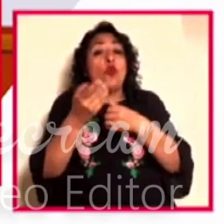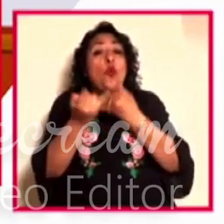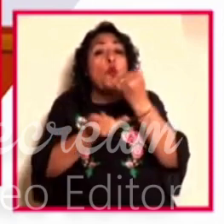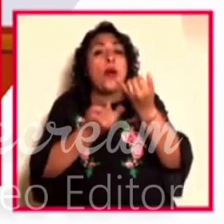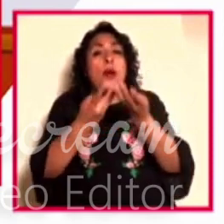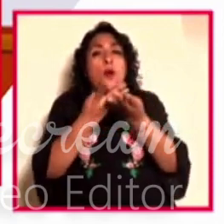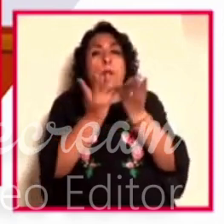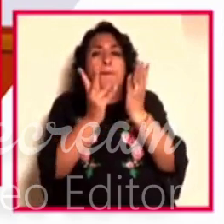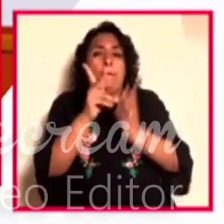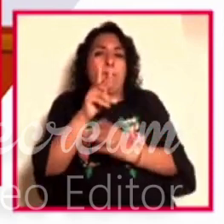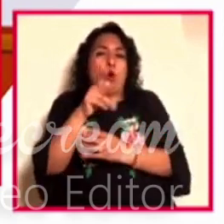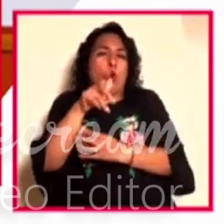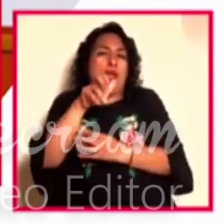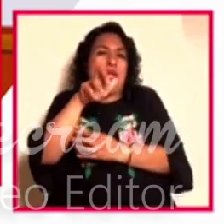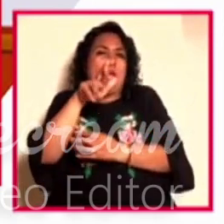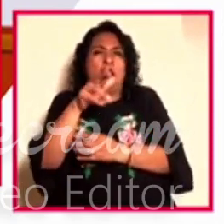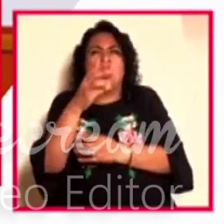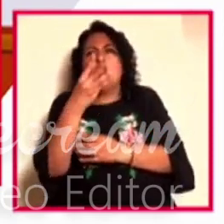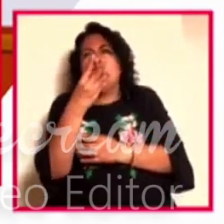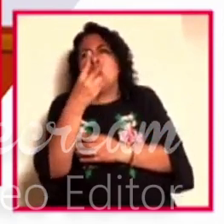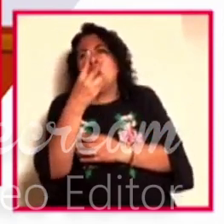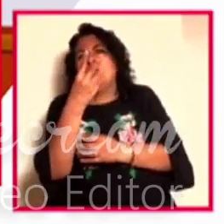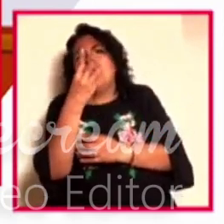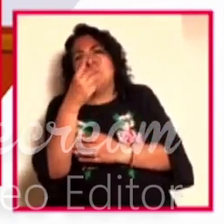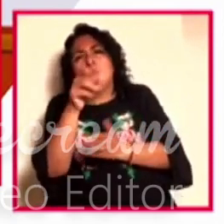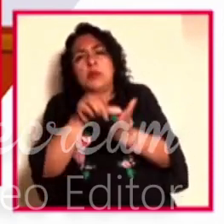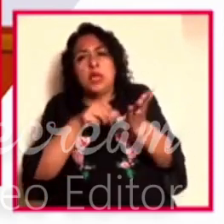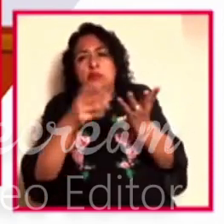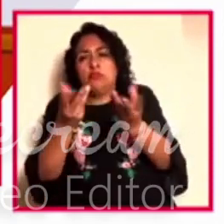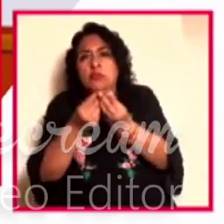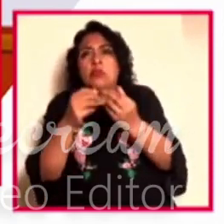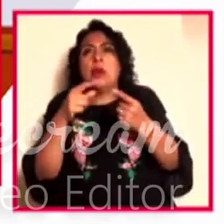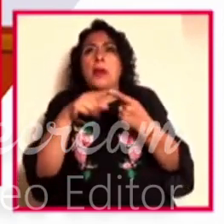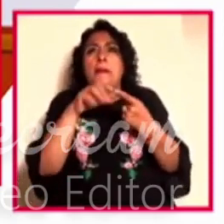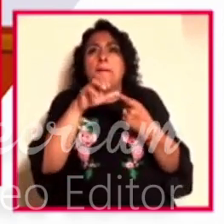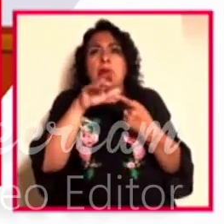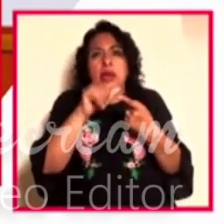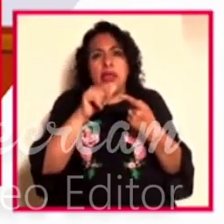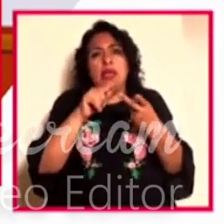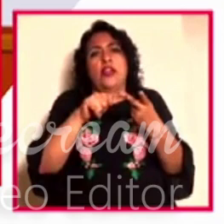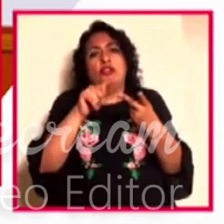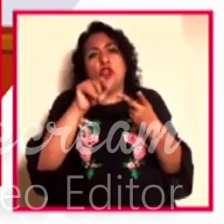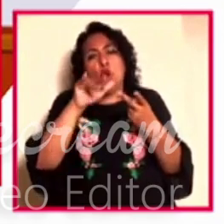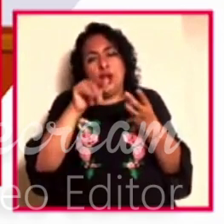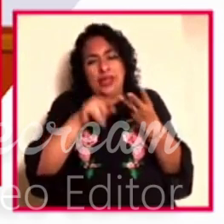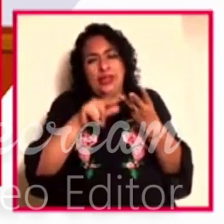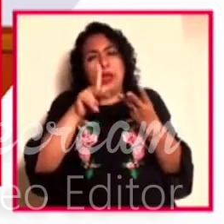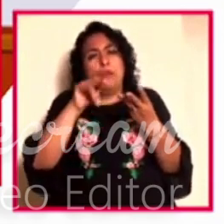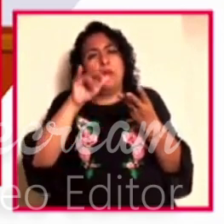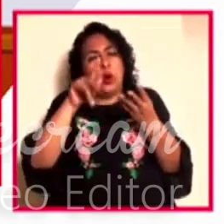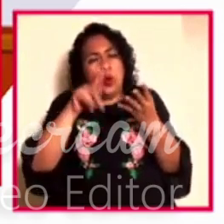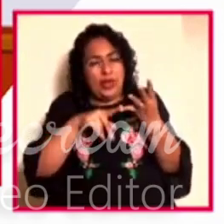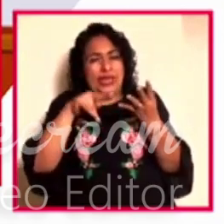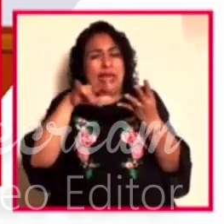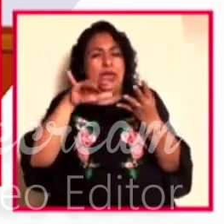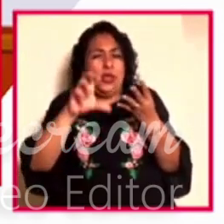juntamos cada 2-3 meses y éramos el grupo del póker, donde estaban María y Tolita Figueroa, Paulina Lavista, Nicolás Echeverría, y Guillermo